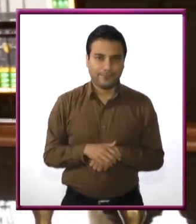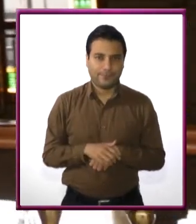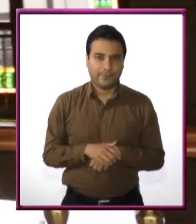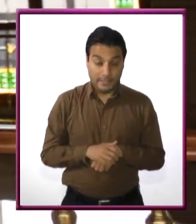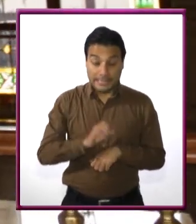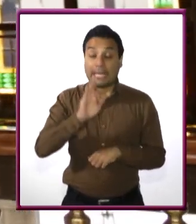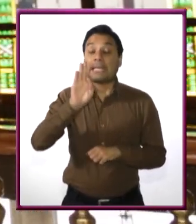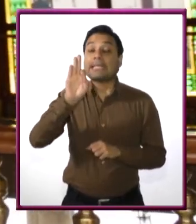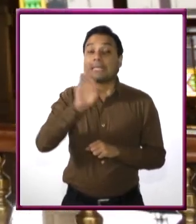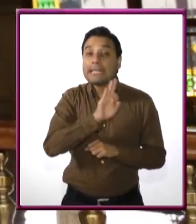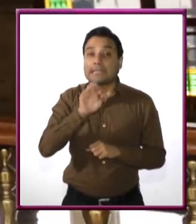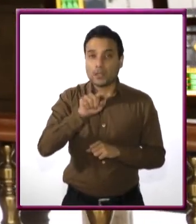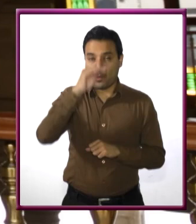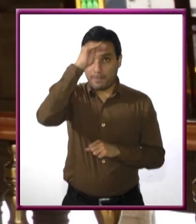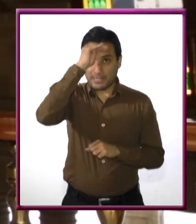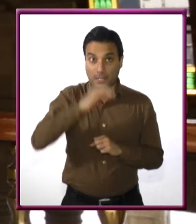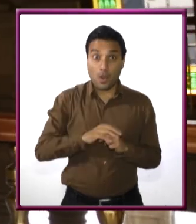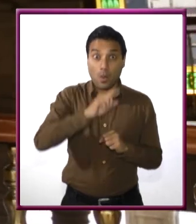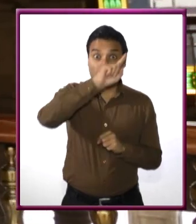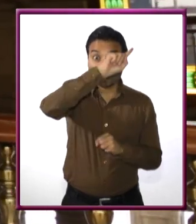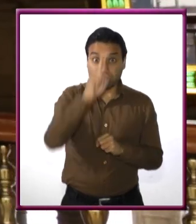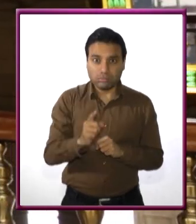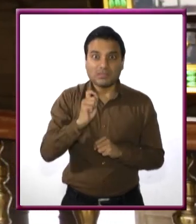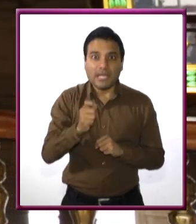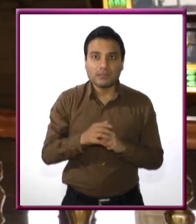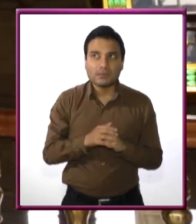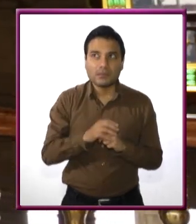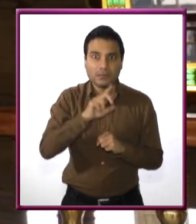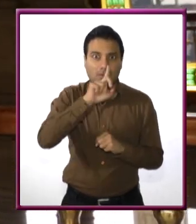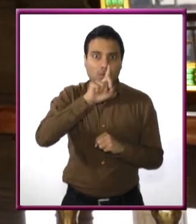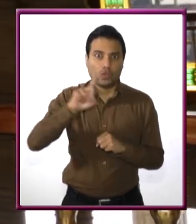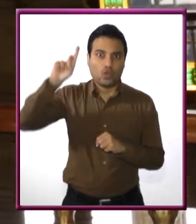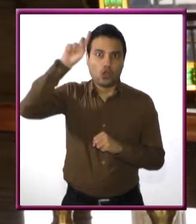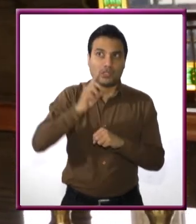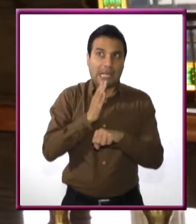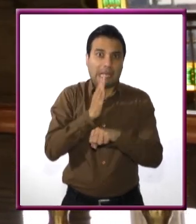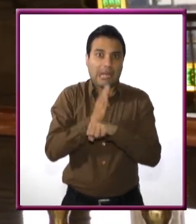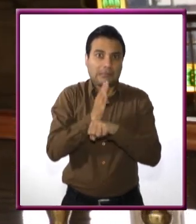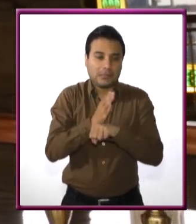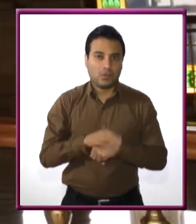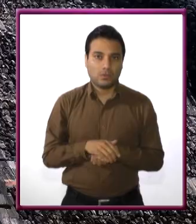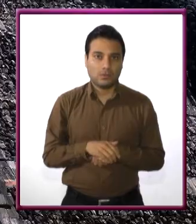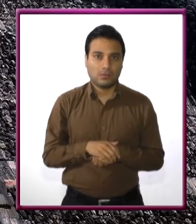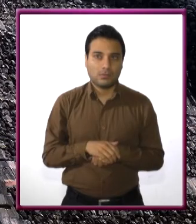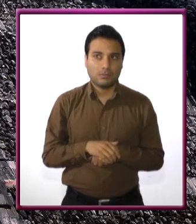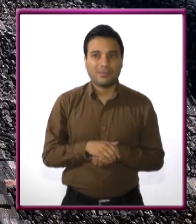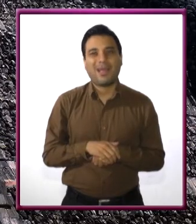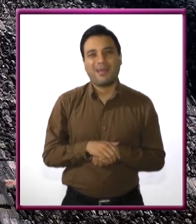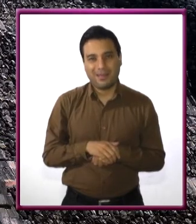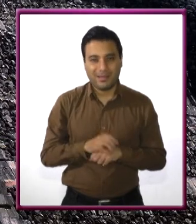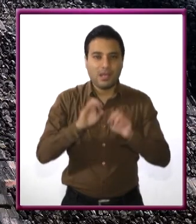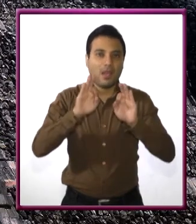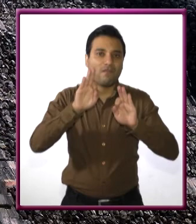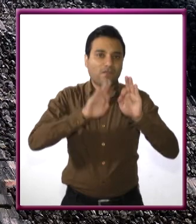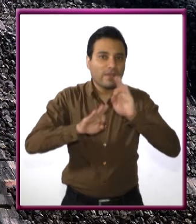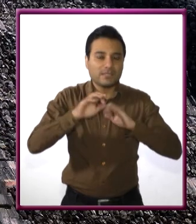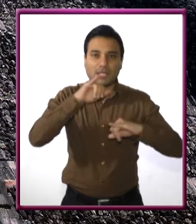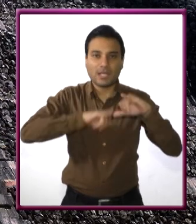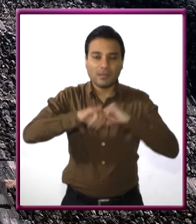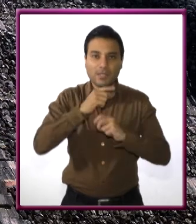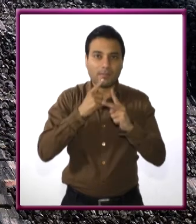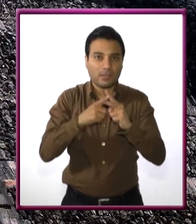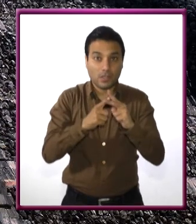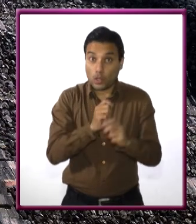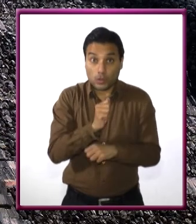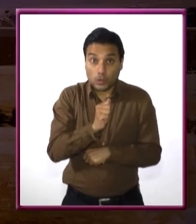Okay. Es muy probable que pensaras que los rayos y truenos eran castigos de los dioses. Bueno, pues es que al no haber física,